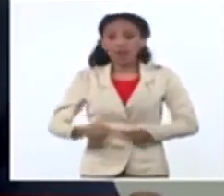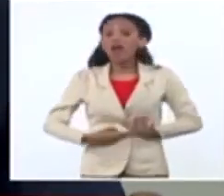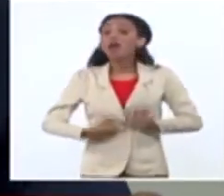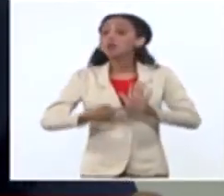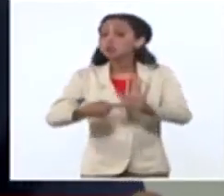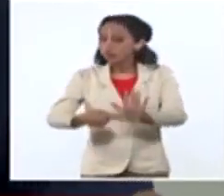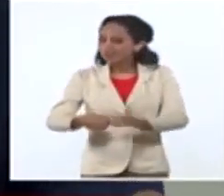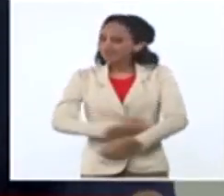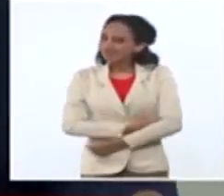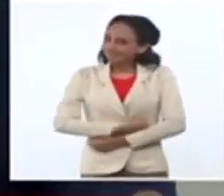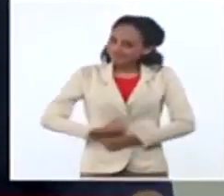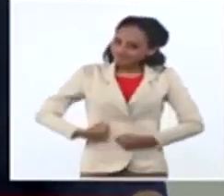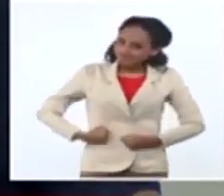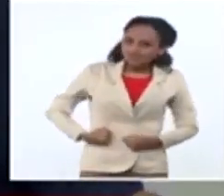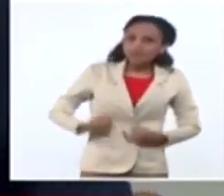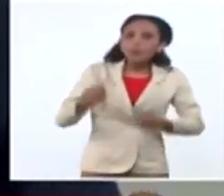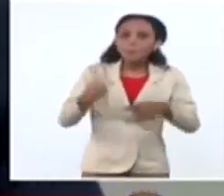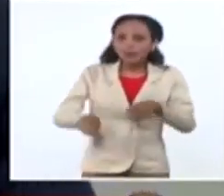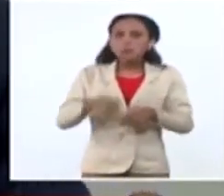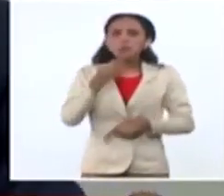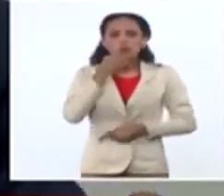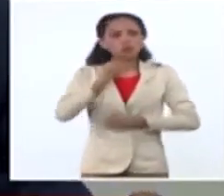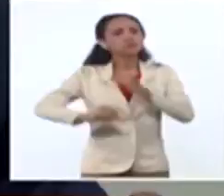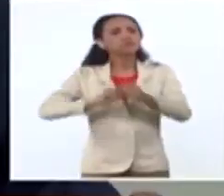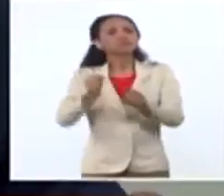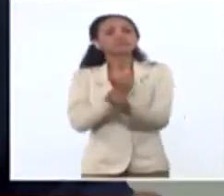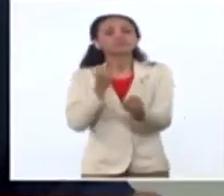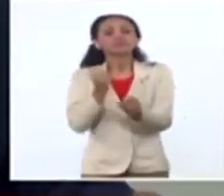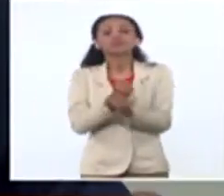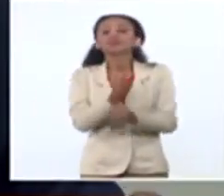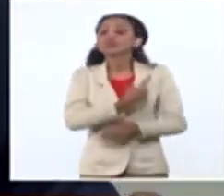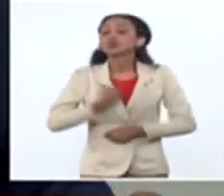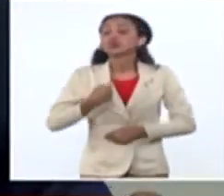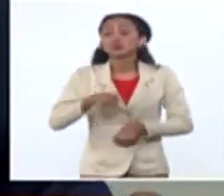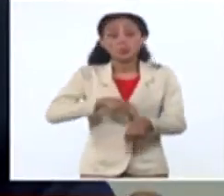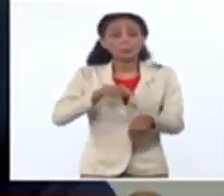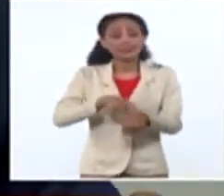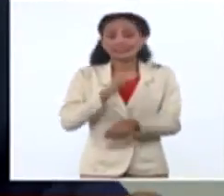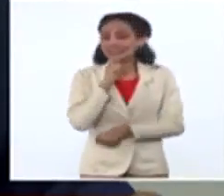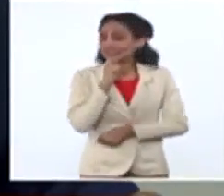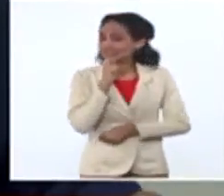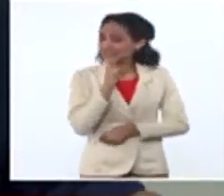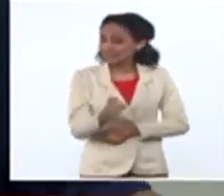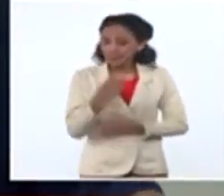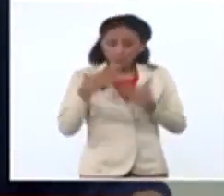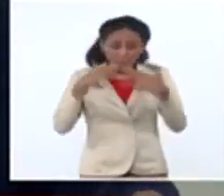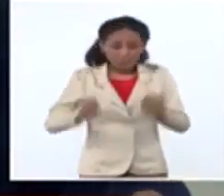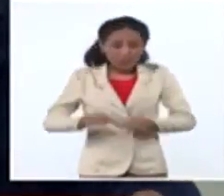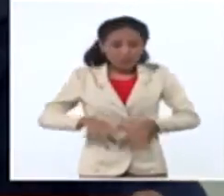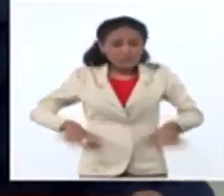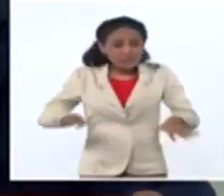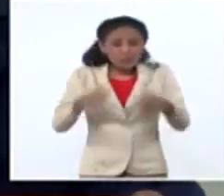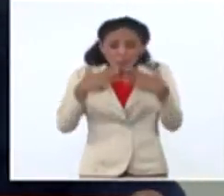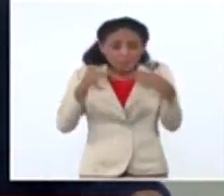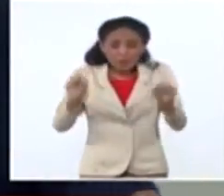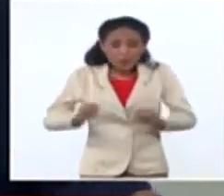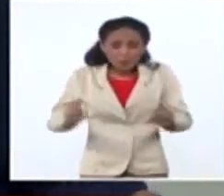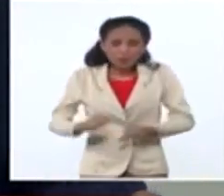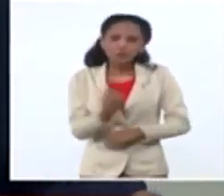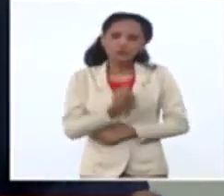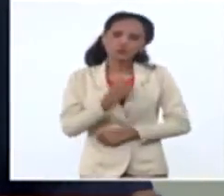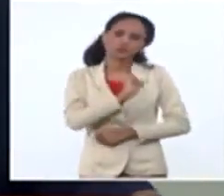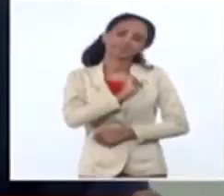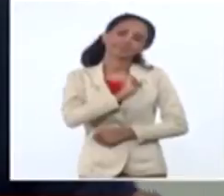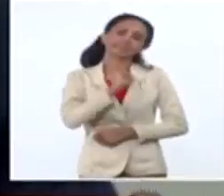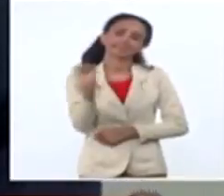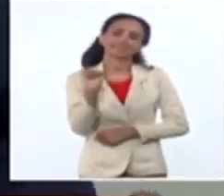y viable, sabiendo que hemos sobrepasado momentos peores, mucho más